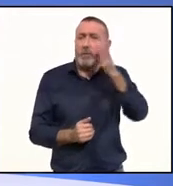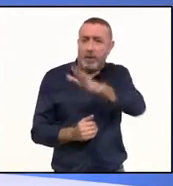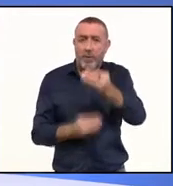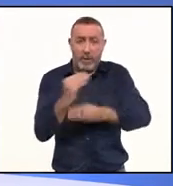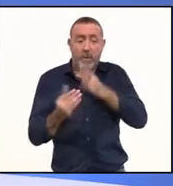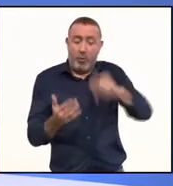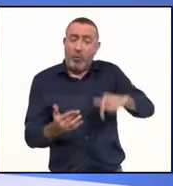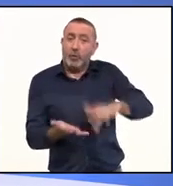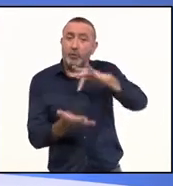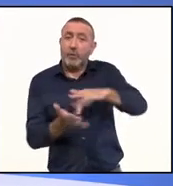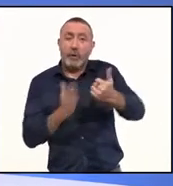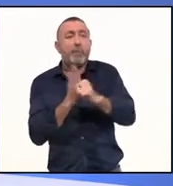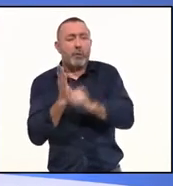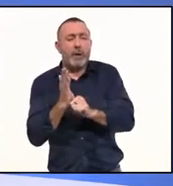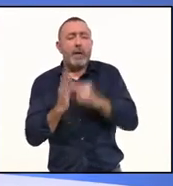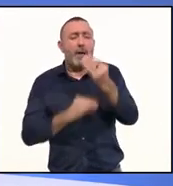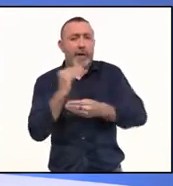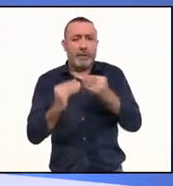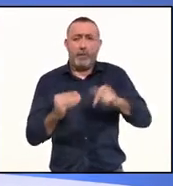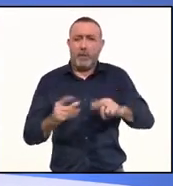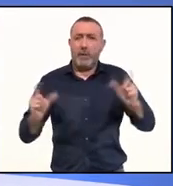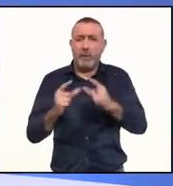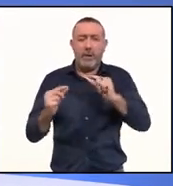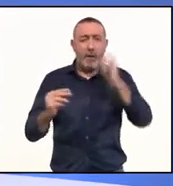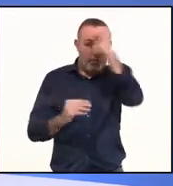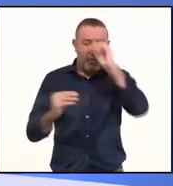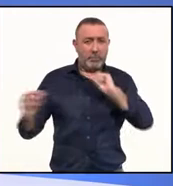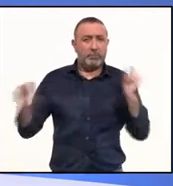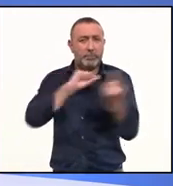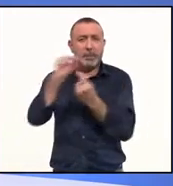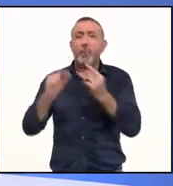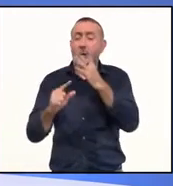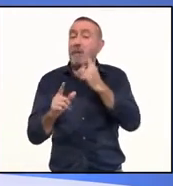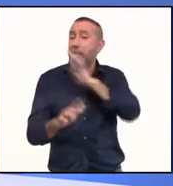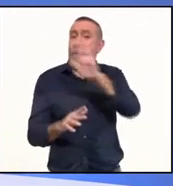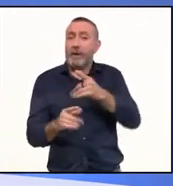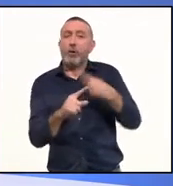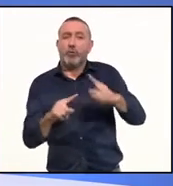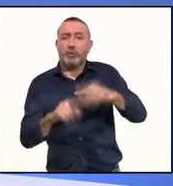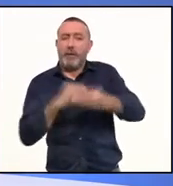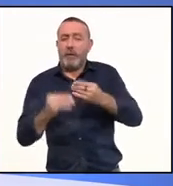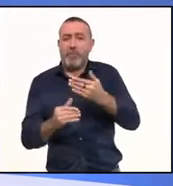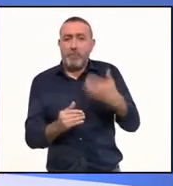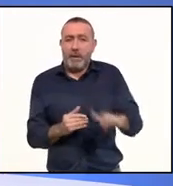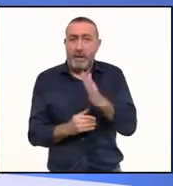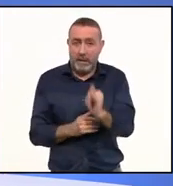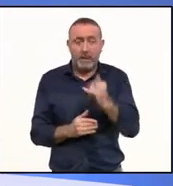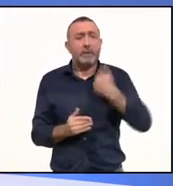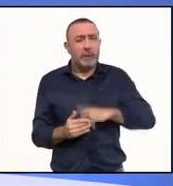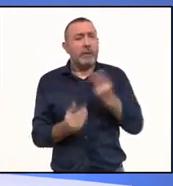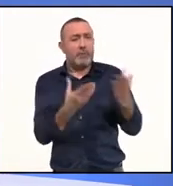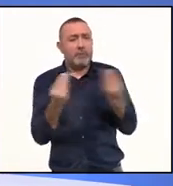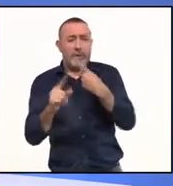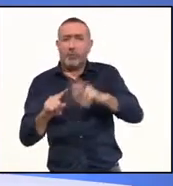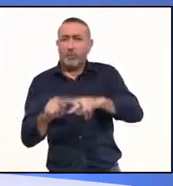en este programa es que algo estamos haciendo más seguro que hayan escuchado durante todo el día muchas visiones de este 25 ene a nosotros nos